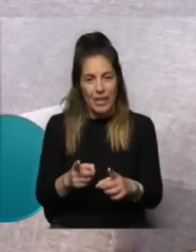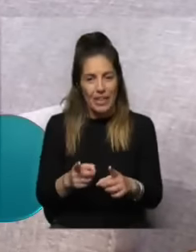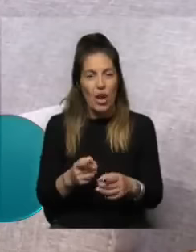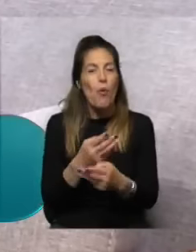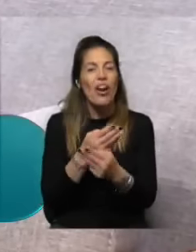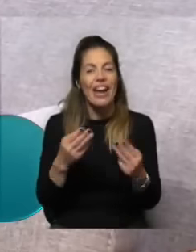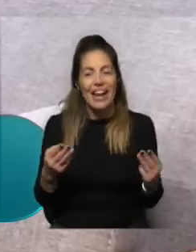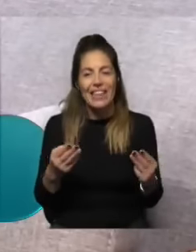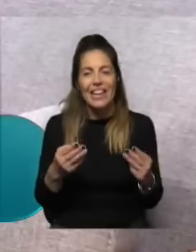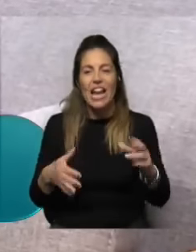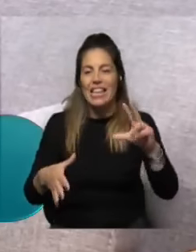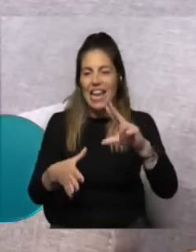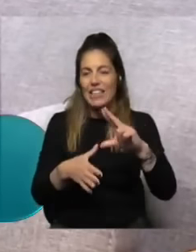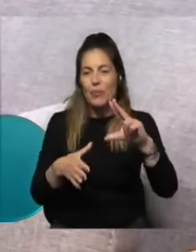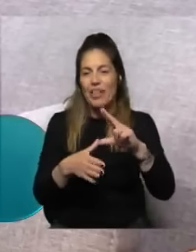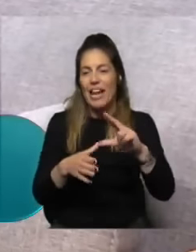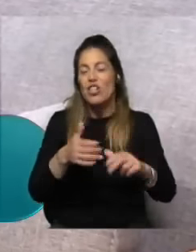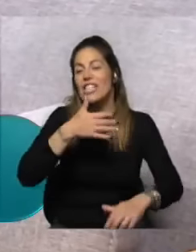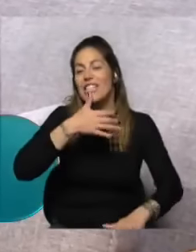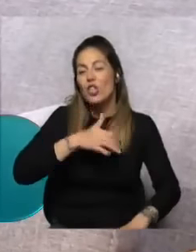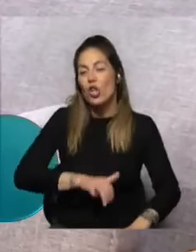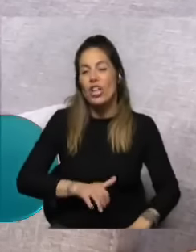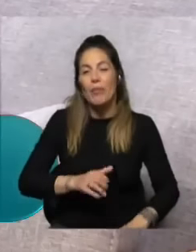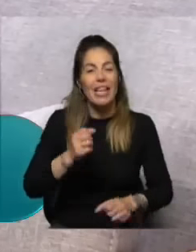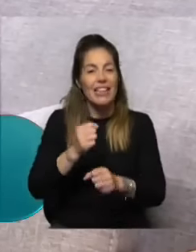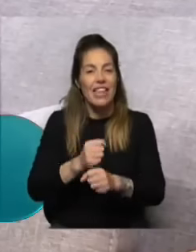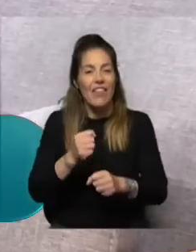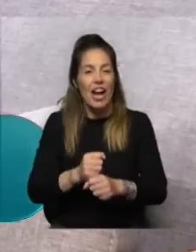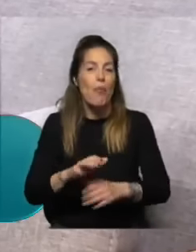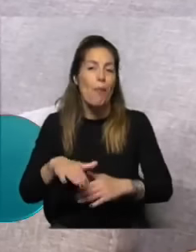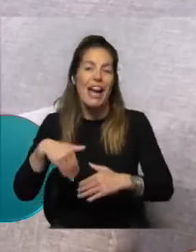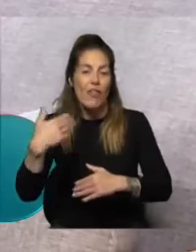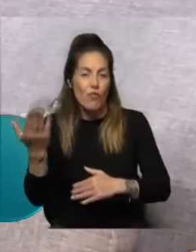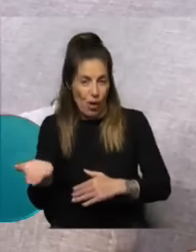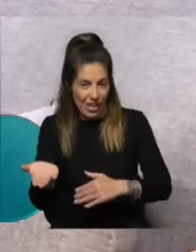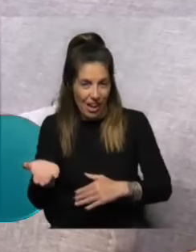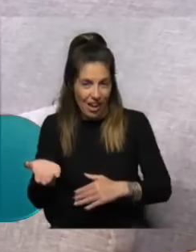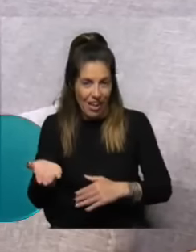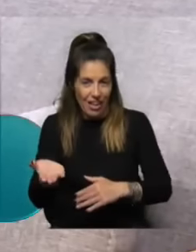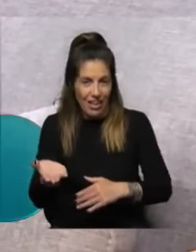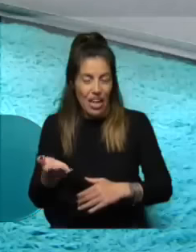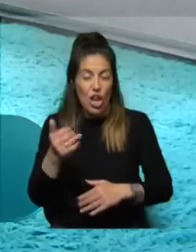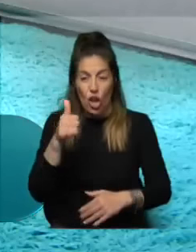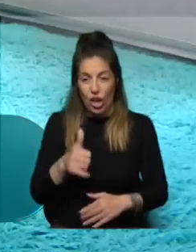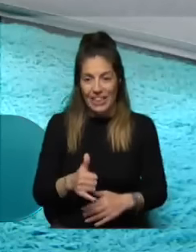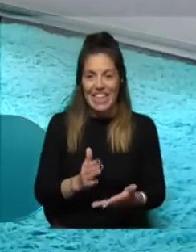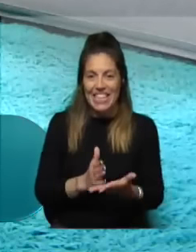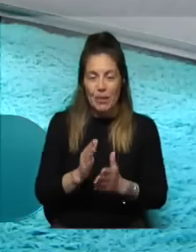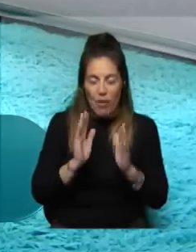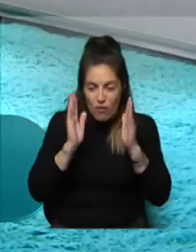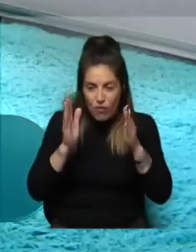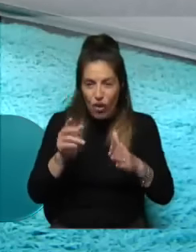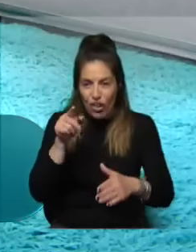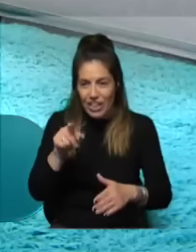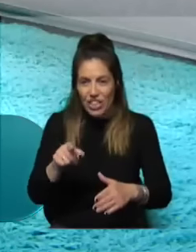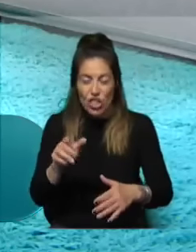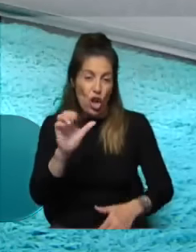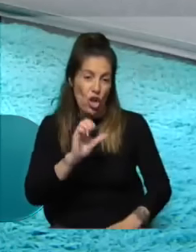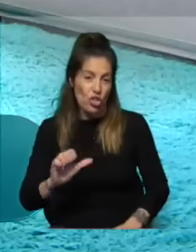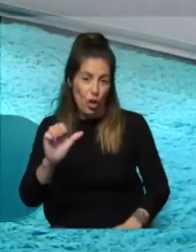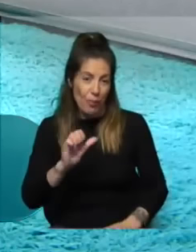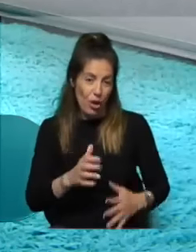general los latinoamericanos históricamente hemos trabajado mucho para afuera. Y los que tienen siempre el foco puesto en ellos son los europeos